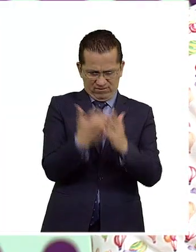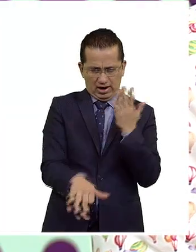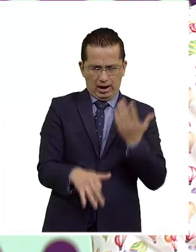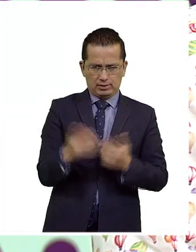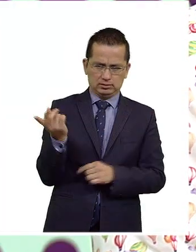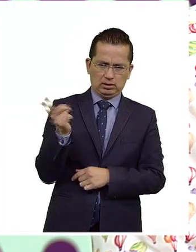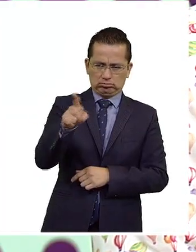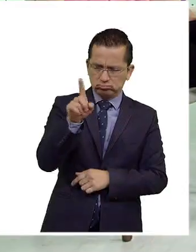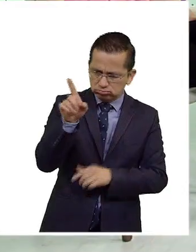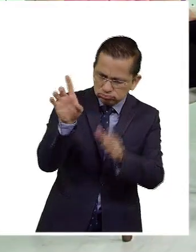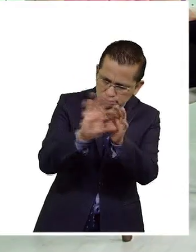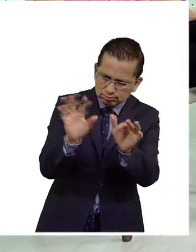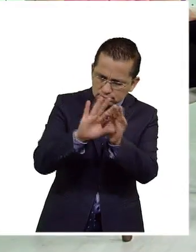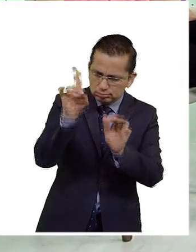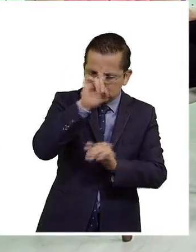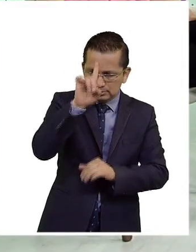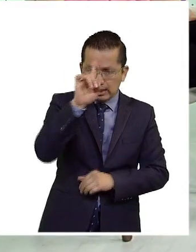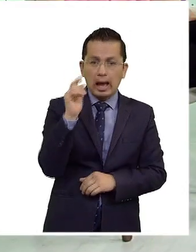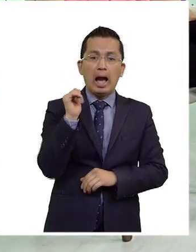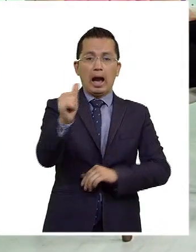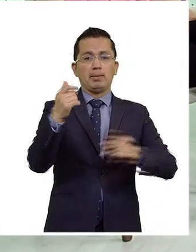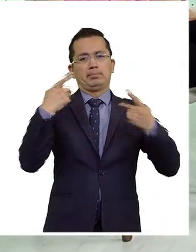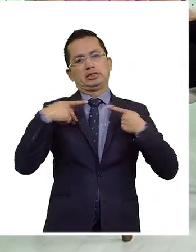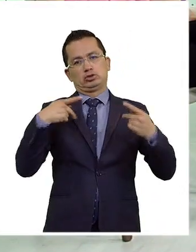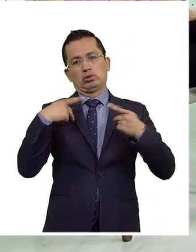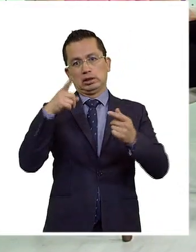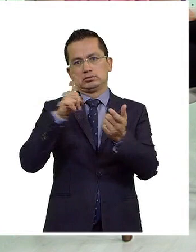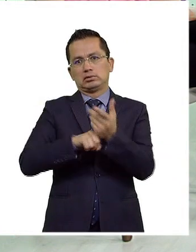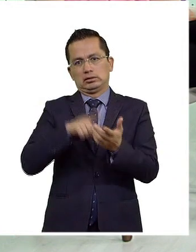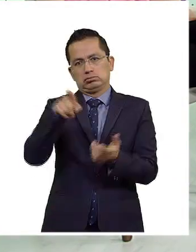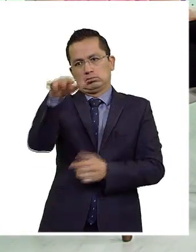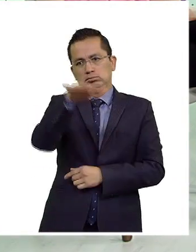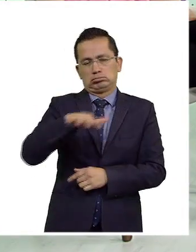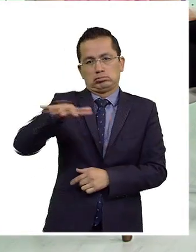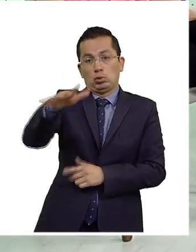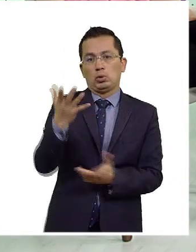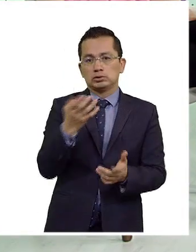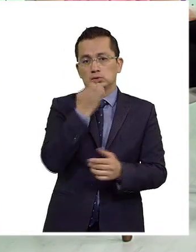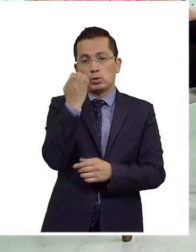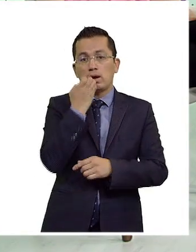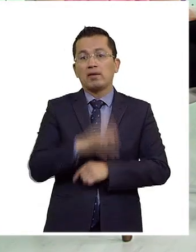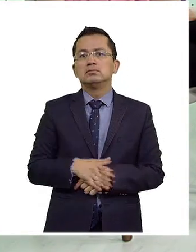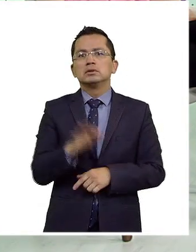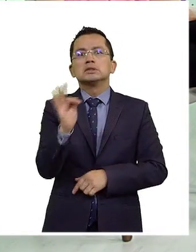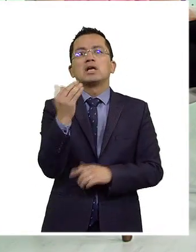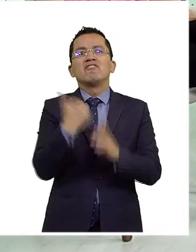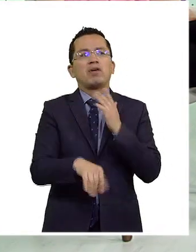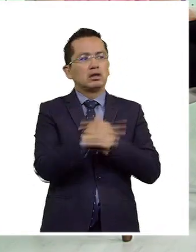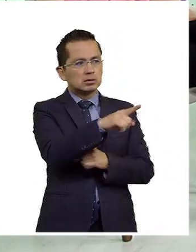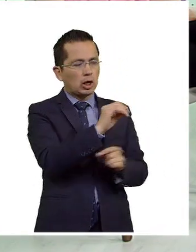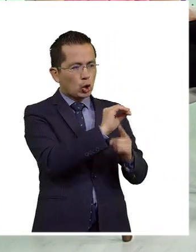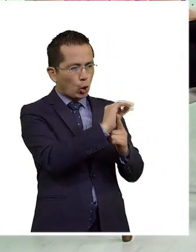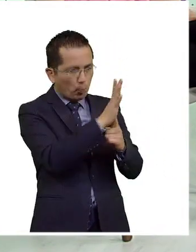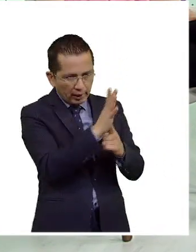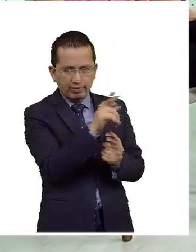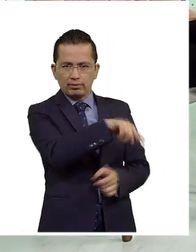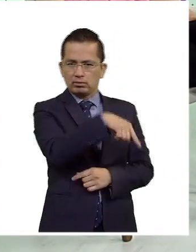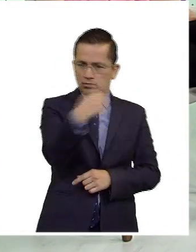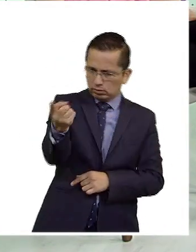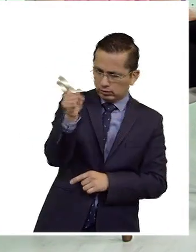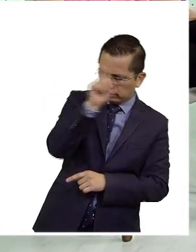de autoridades, en este caso como COPRED o alguna otra instancia, que pueda hacer que las